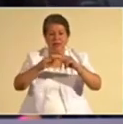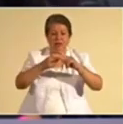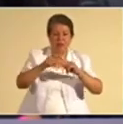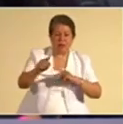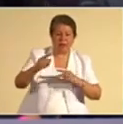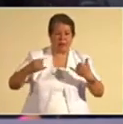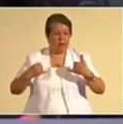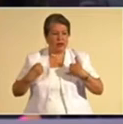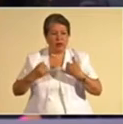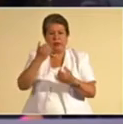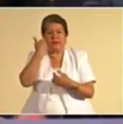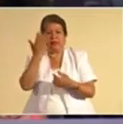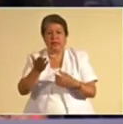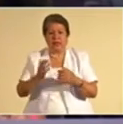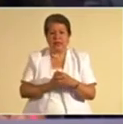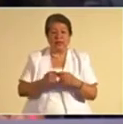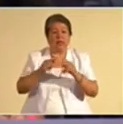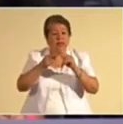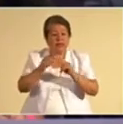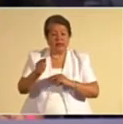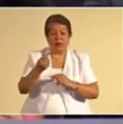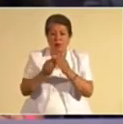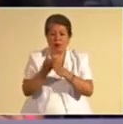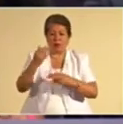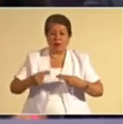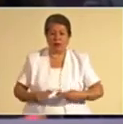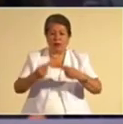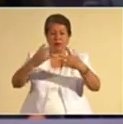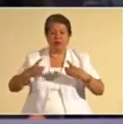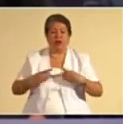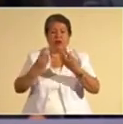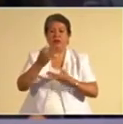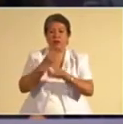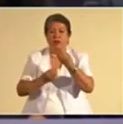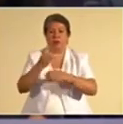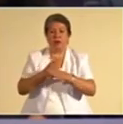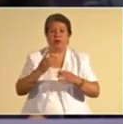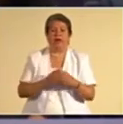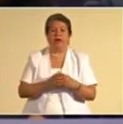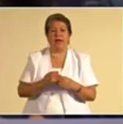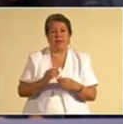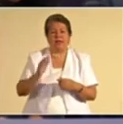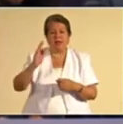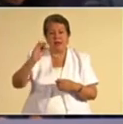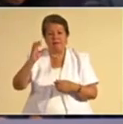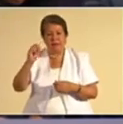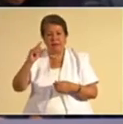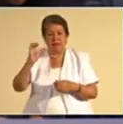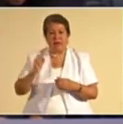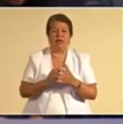a los jóvenes que quieren emprender un nuevo negocio, dándoles oportunidades en términos fiscales, eliminando algunas de